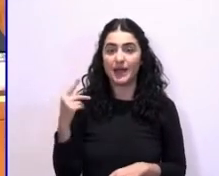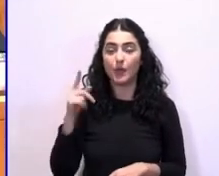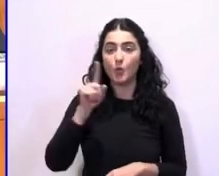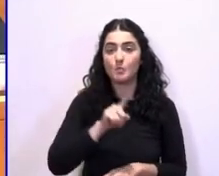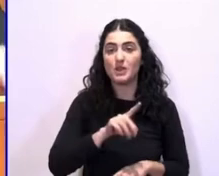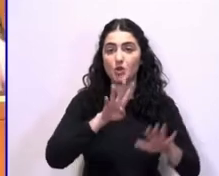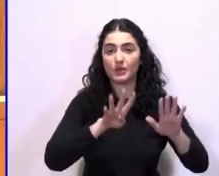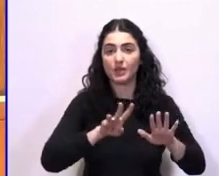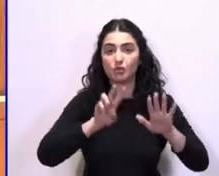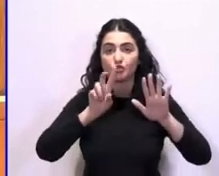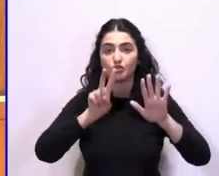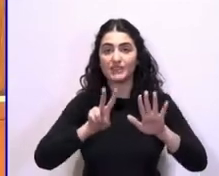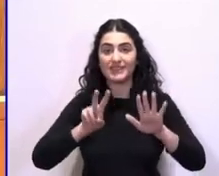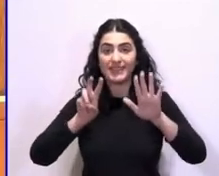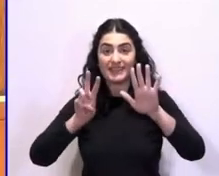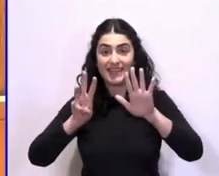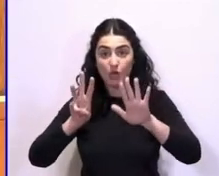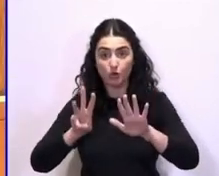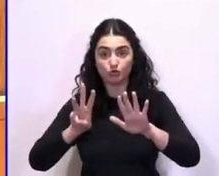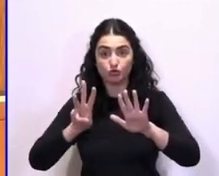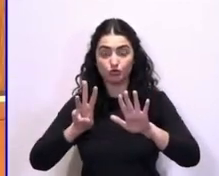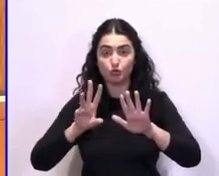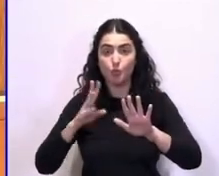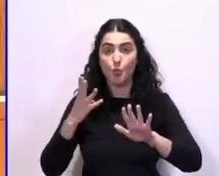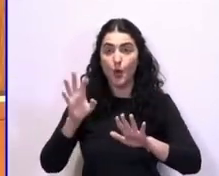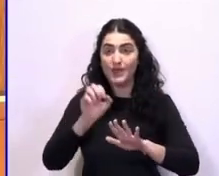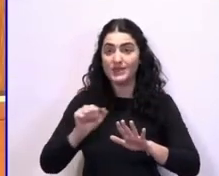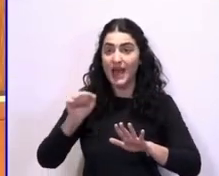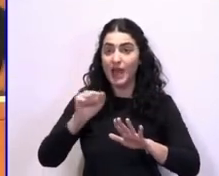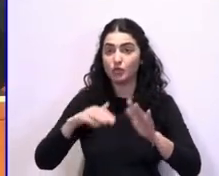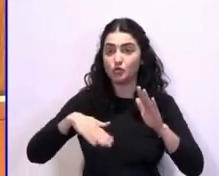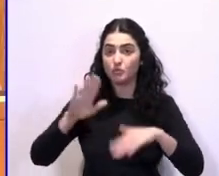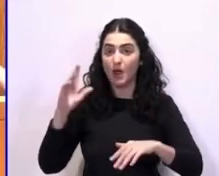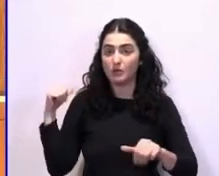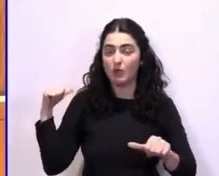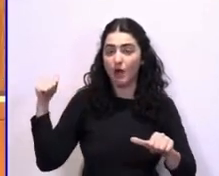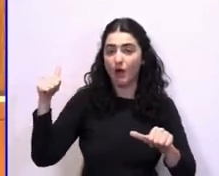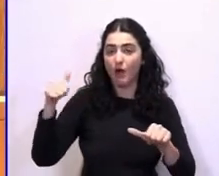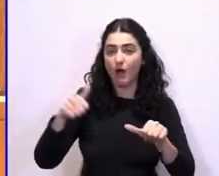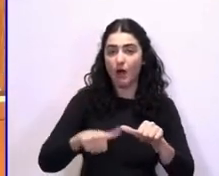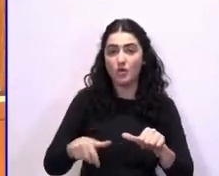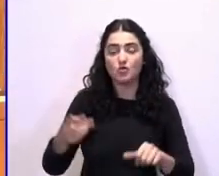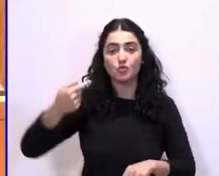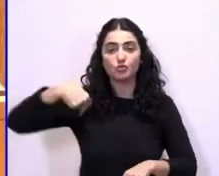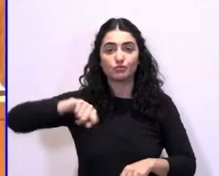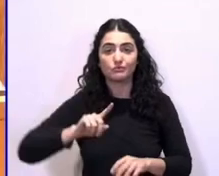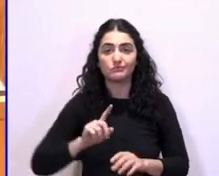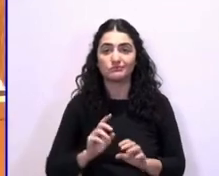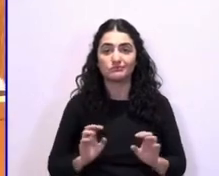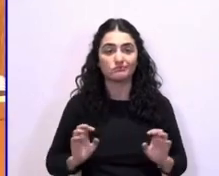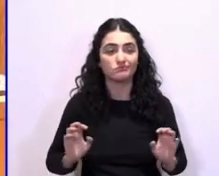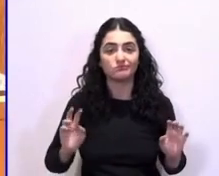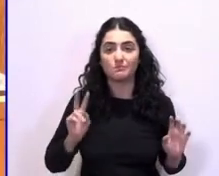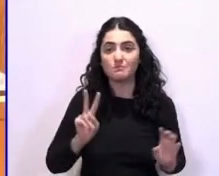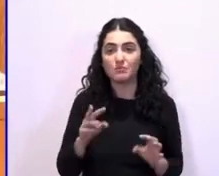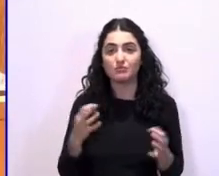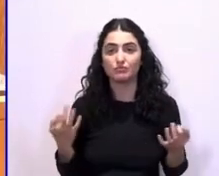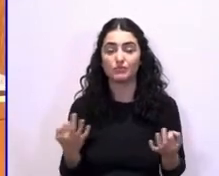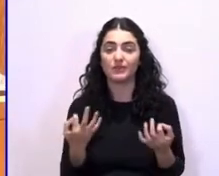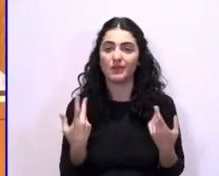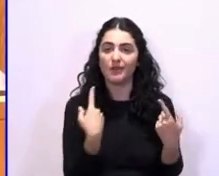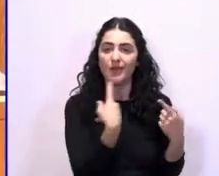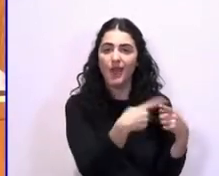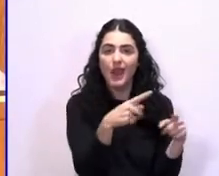78 más de 40 años, nos encontramos con que sigue habiendo distintos elementos